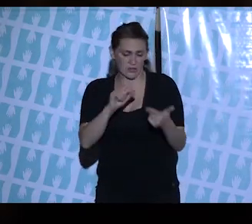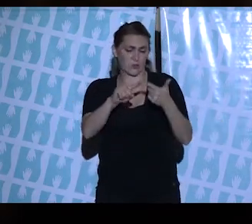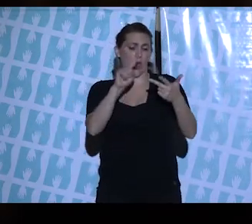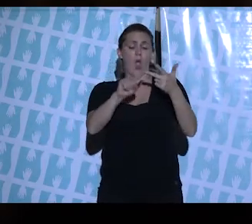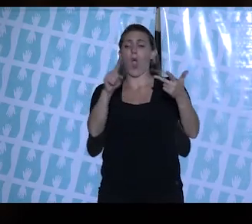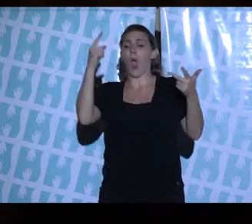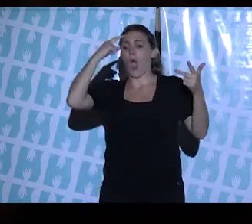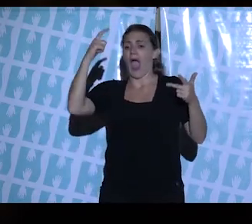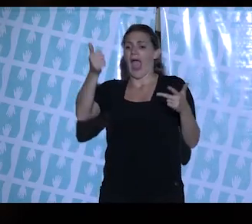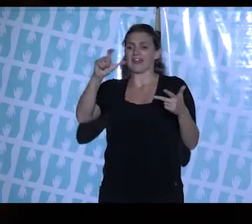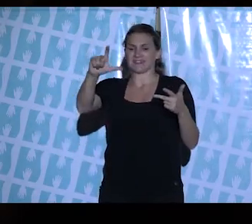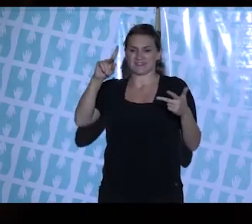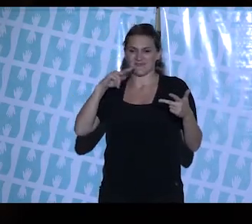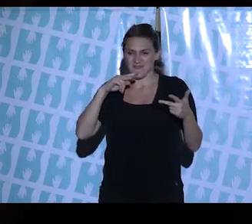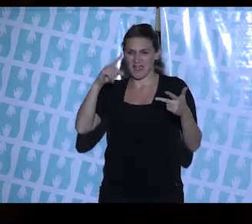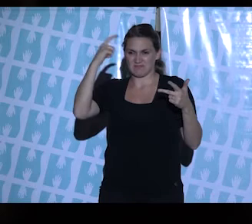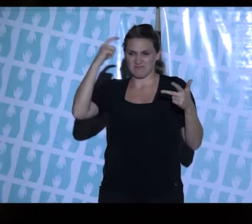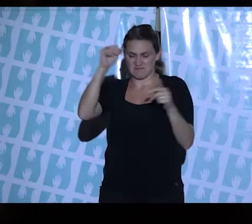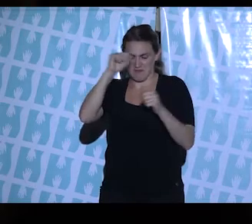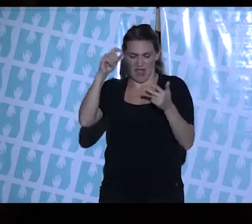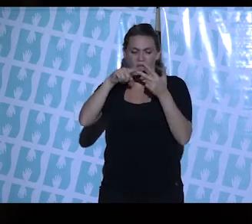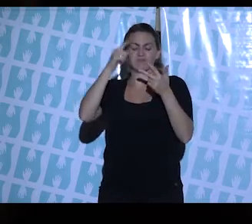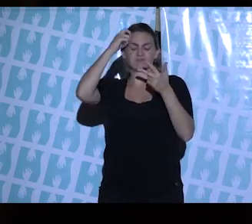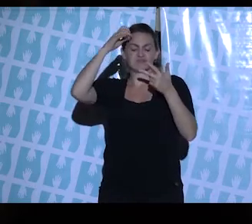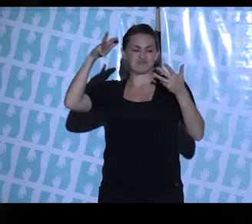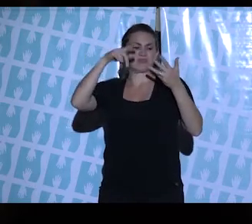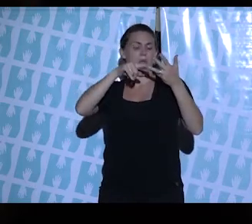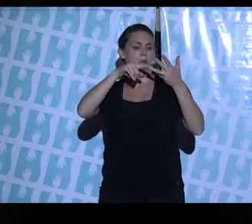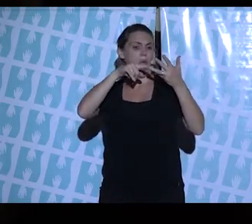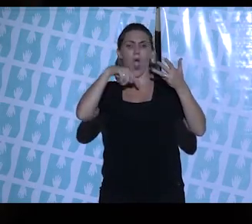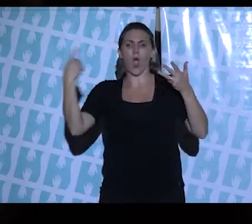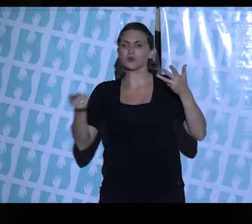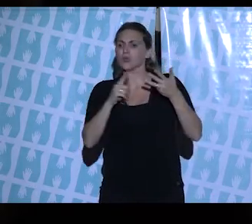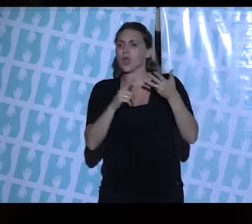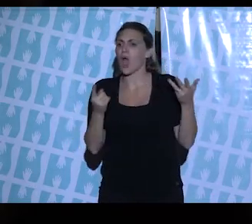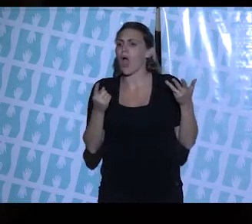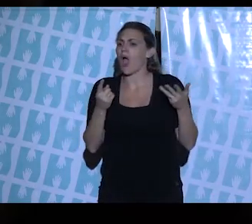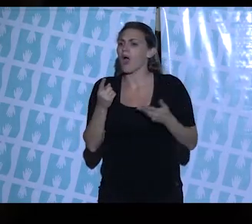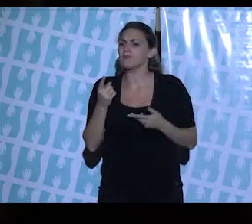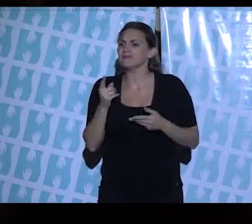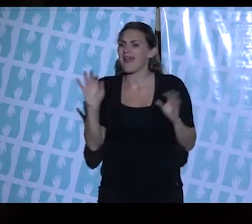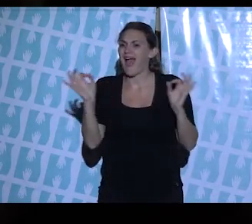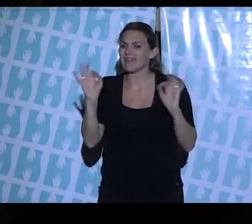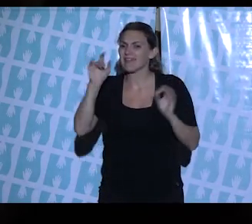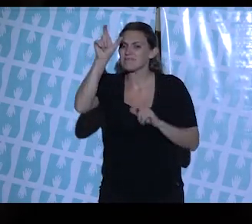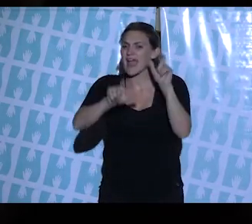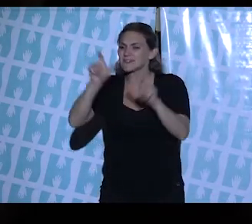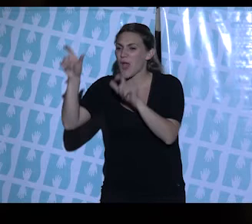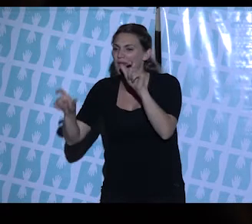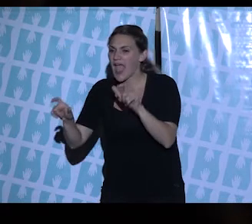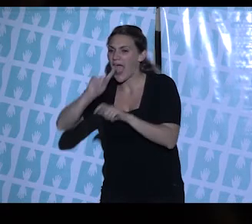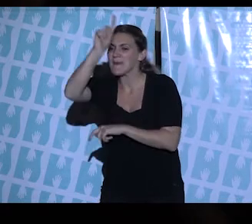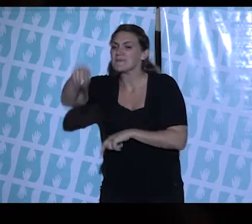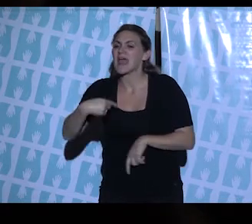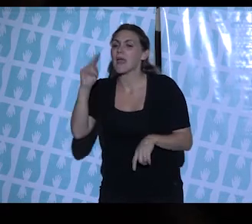accidente cerebrovascular. Nadie se muere de enfermedad de Parkinson. Otro mito que uno escucha muchas veces: fulanito